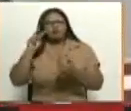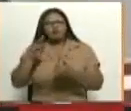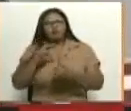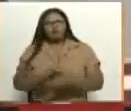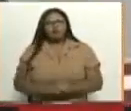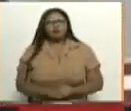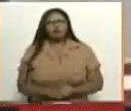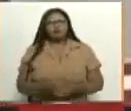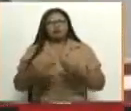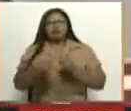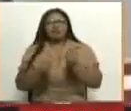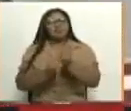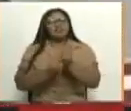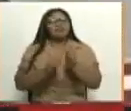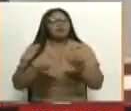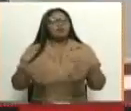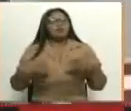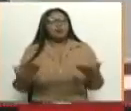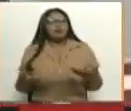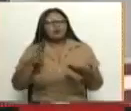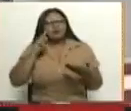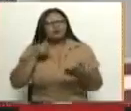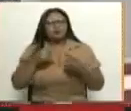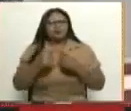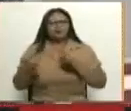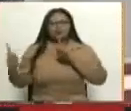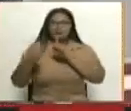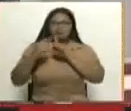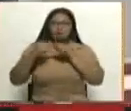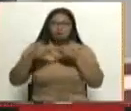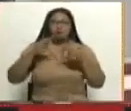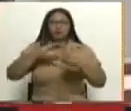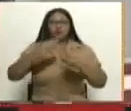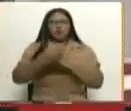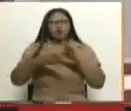Porque la alternativa a eso es el enfrentamiento cultural, es